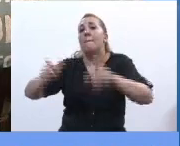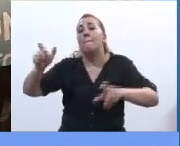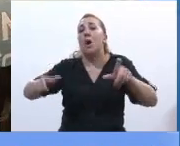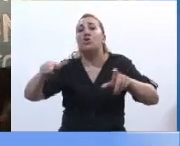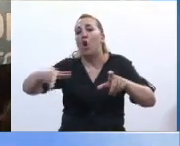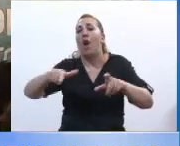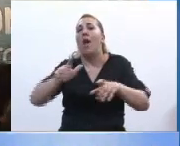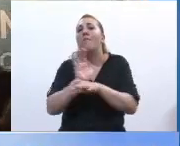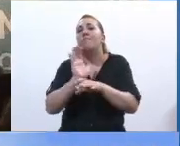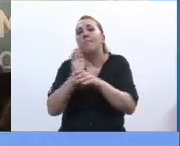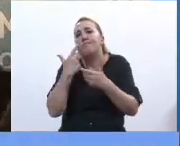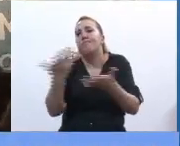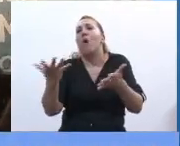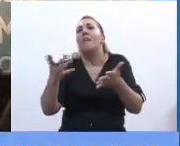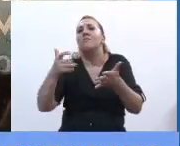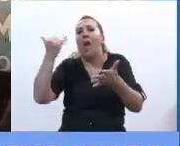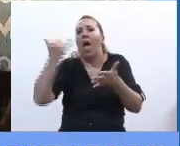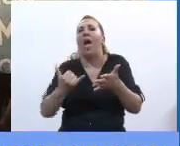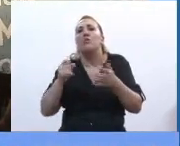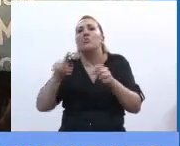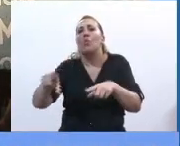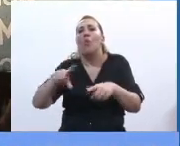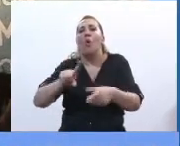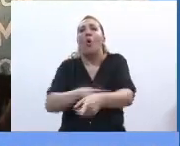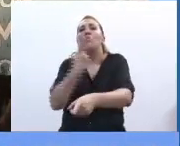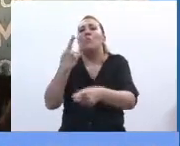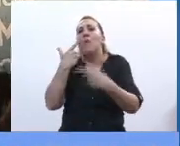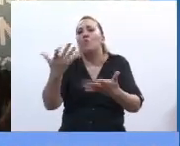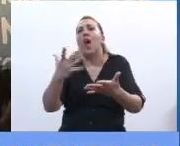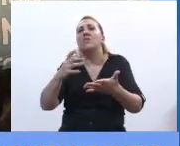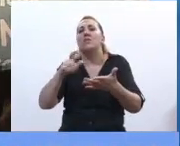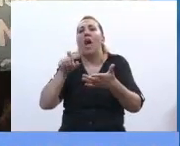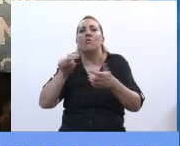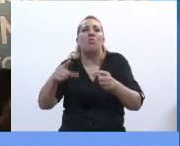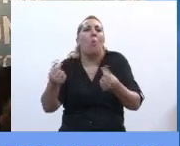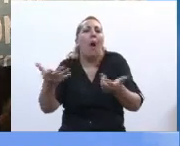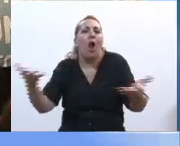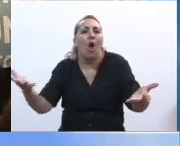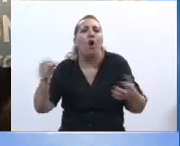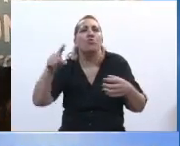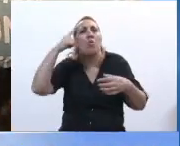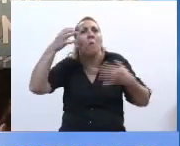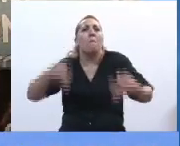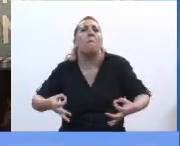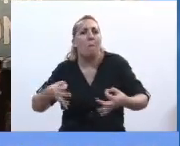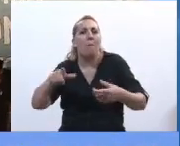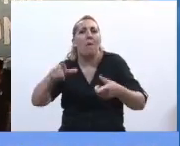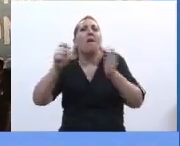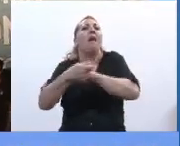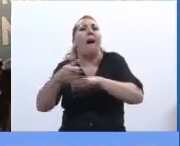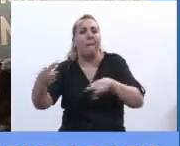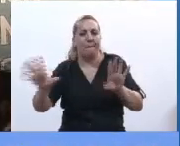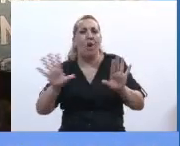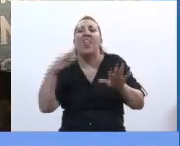crisis sus costumbres sus valores y su moral y